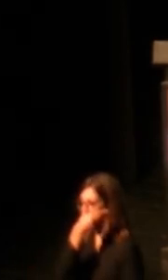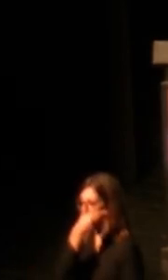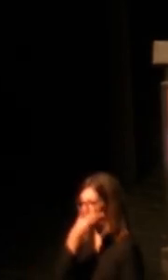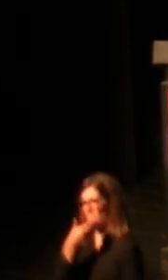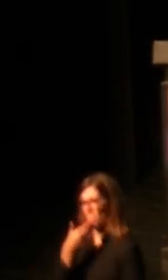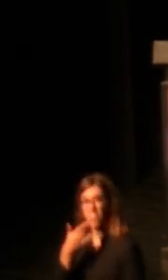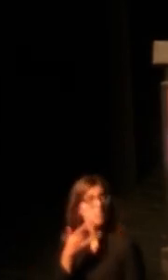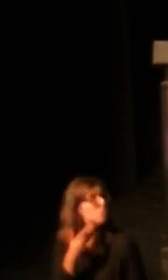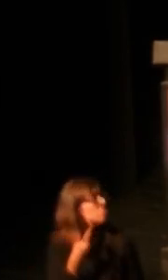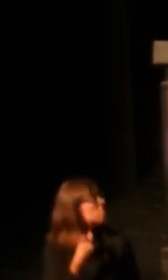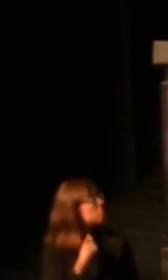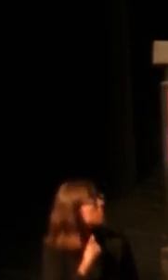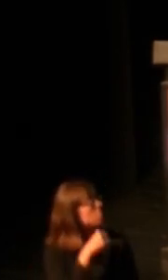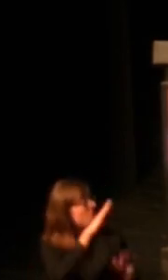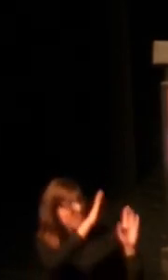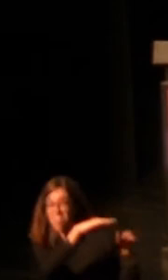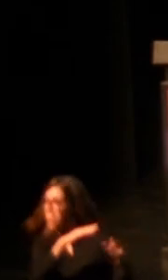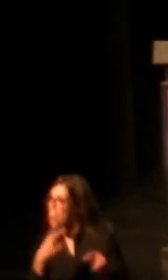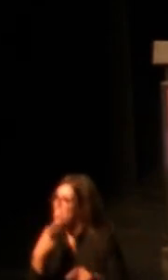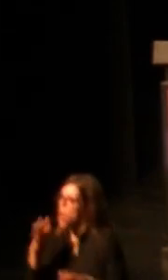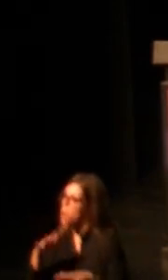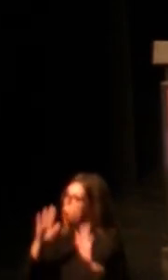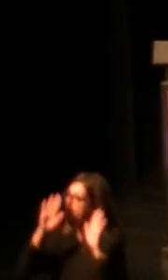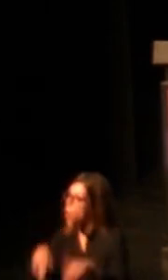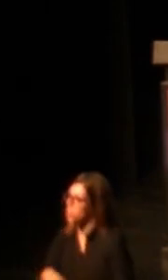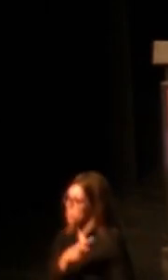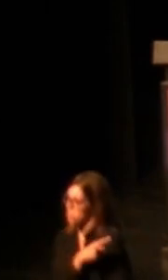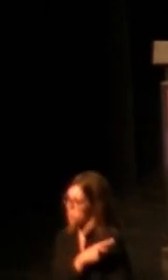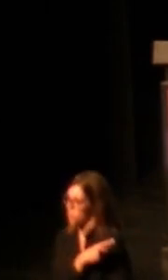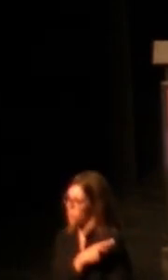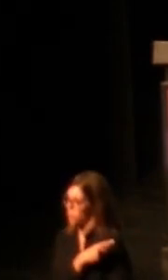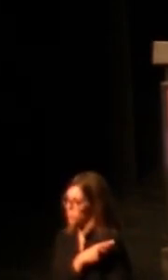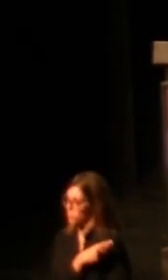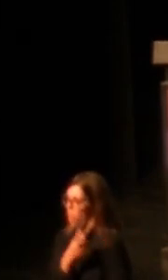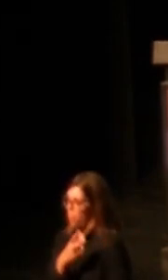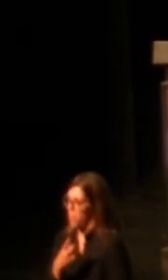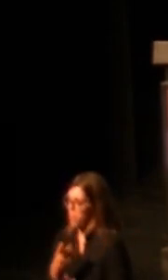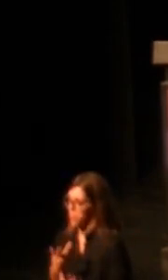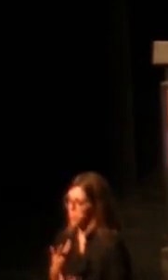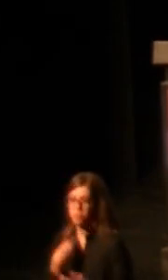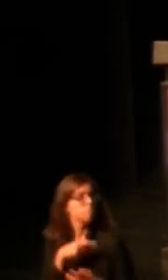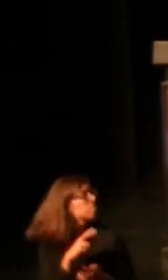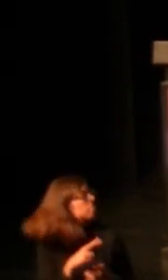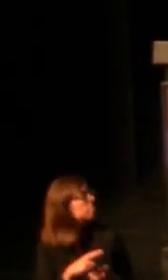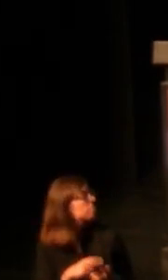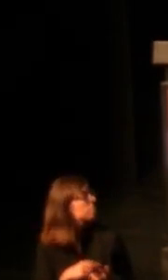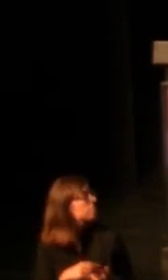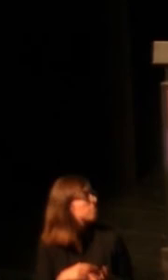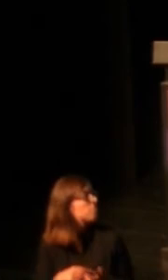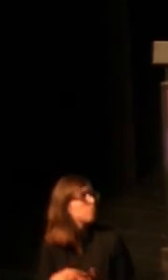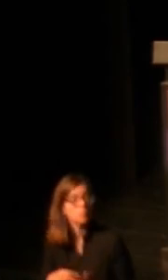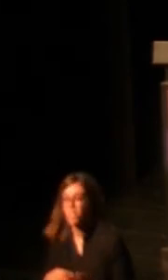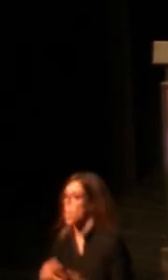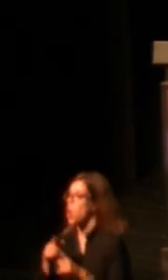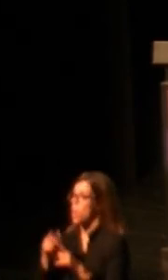última. Si conseguimos esto, ya nos podemos dedicar a otra cosa. Si conseguimos que todas las personas con discapacidad estén en